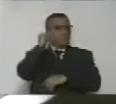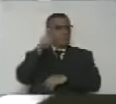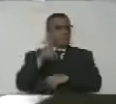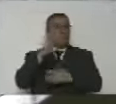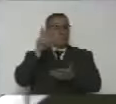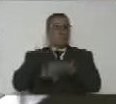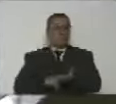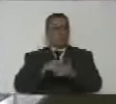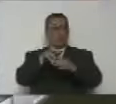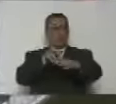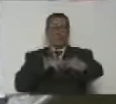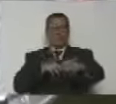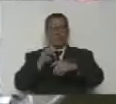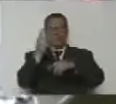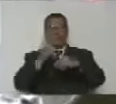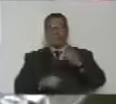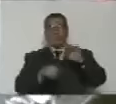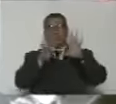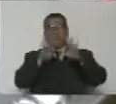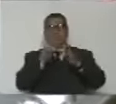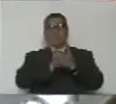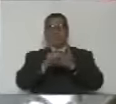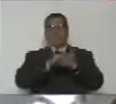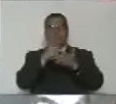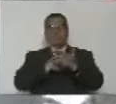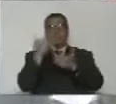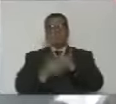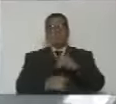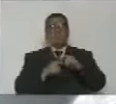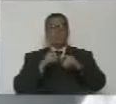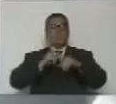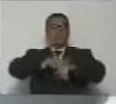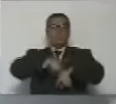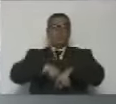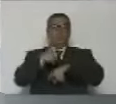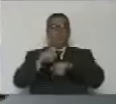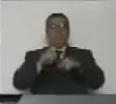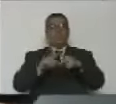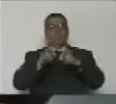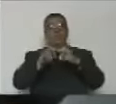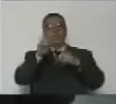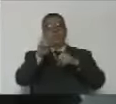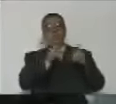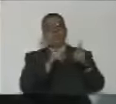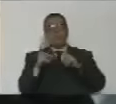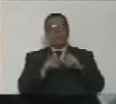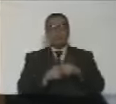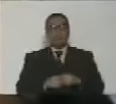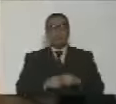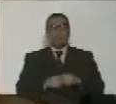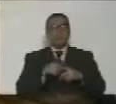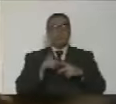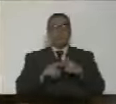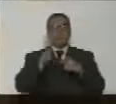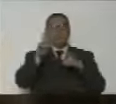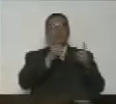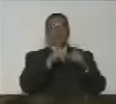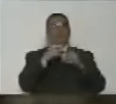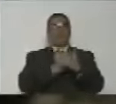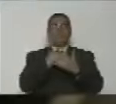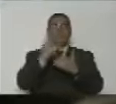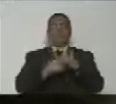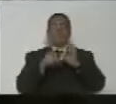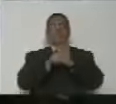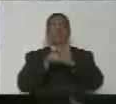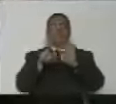quienes aprobaron por mayoría los primeros 9 artículos del proyecto de ley y difirieron para una segunda sesión la segunda discusión del proyecto de